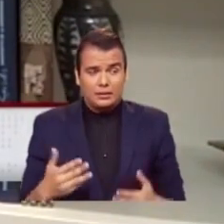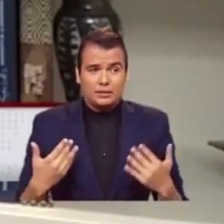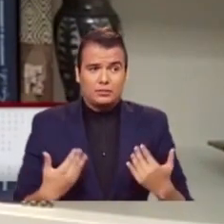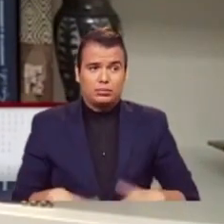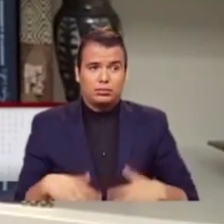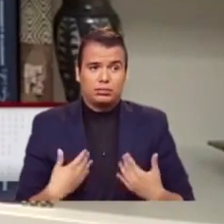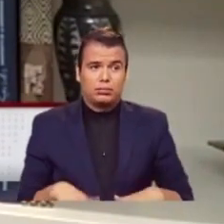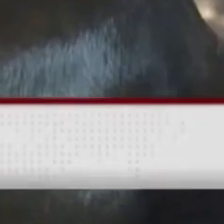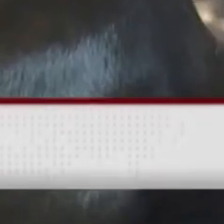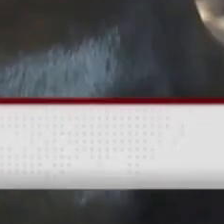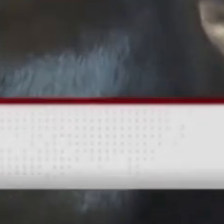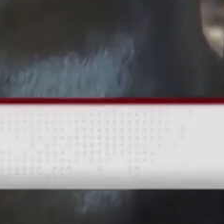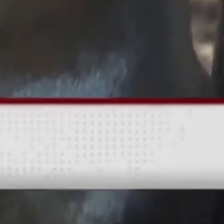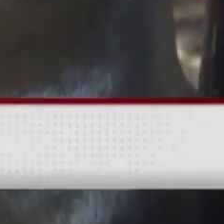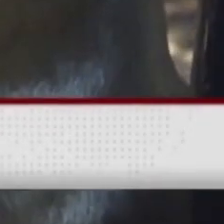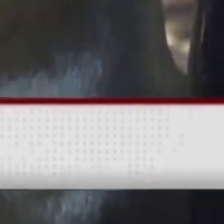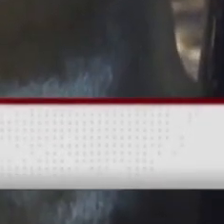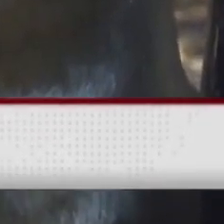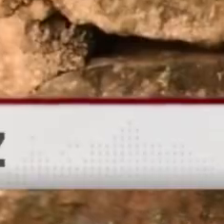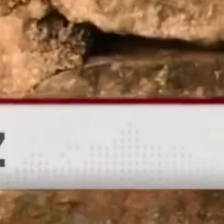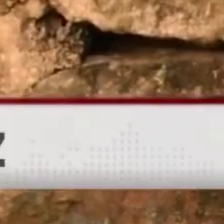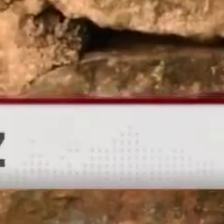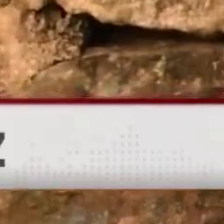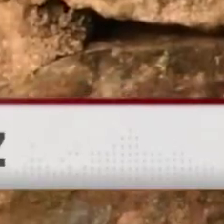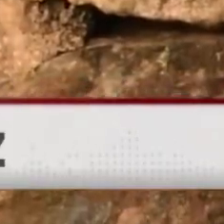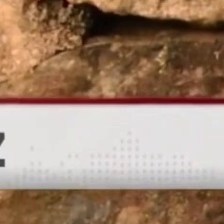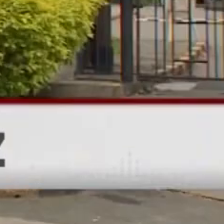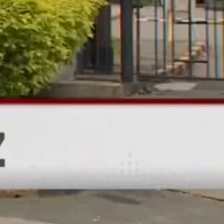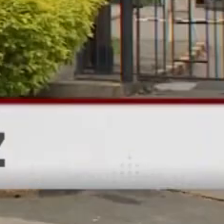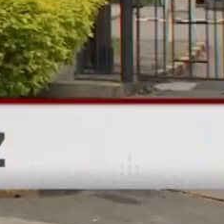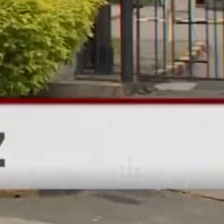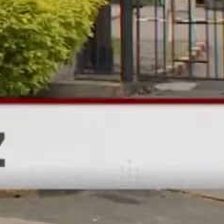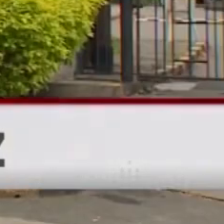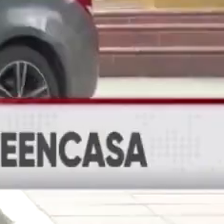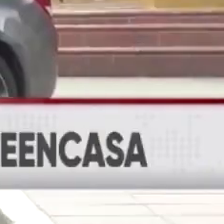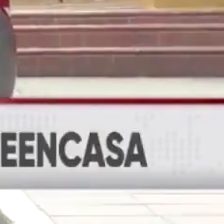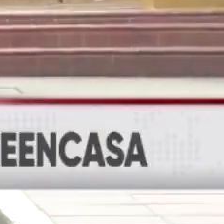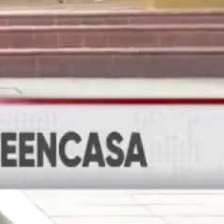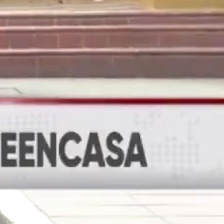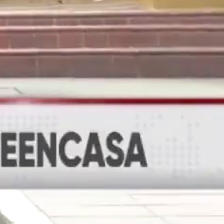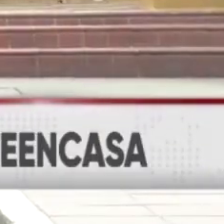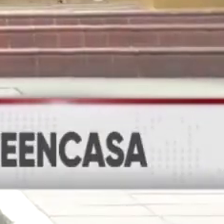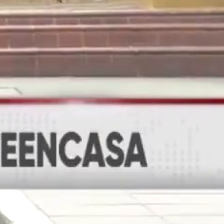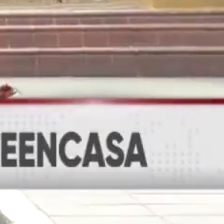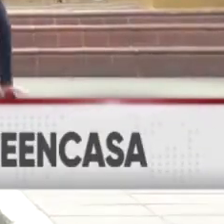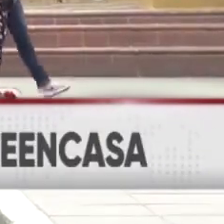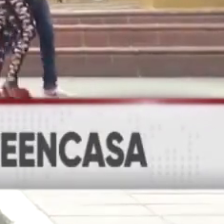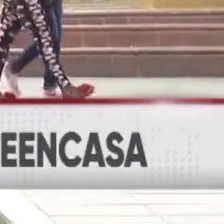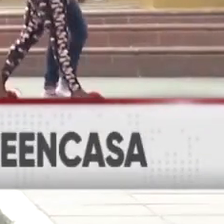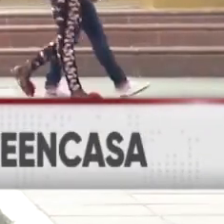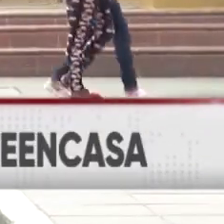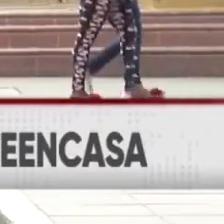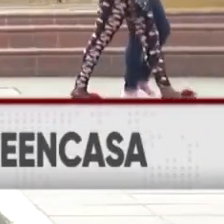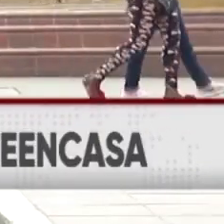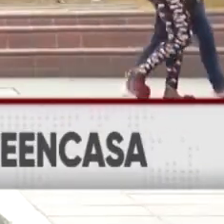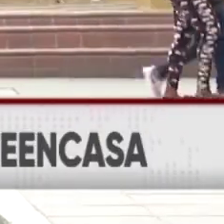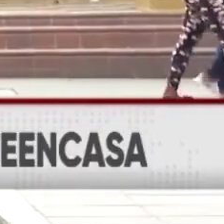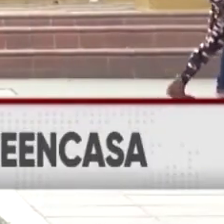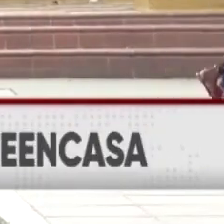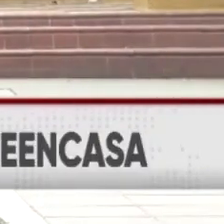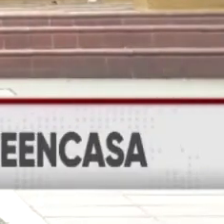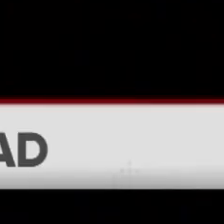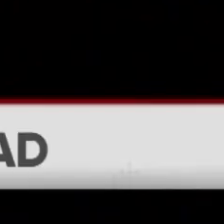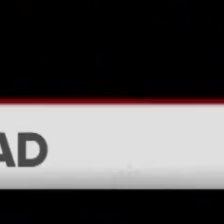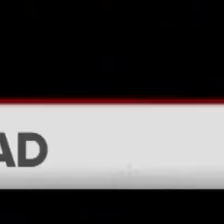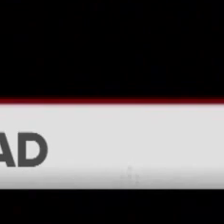todo alentadoras. Hoy, ante la crisis de la pandemia, permanece con sus puertas cerradas. Candelaria, se calcula que un 80% de la población se ha